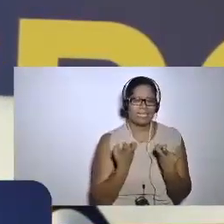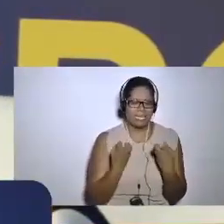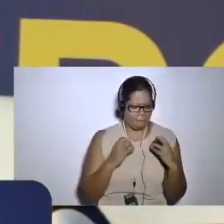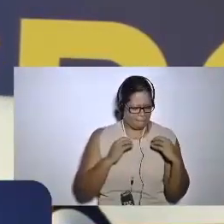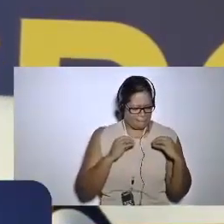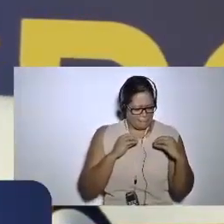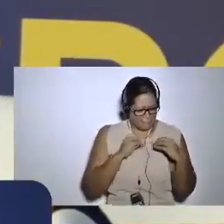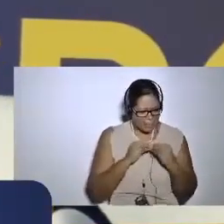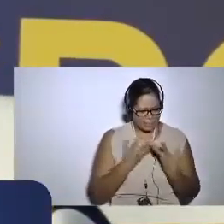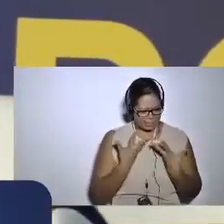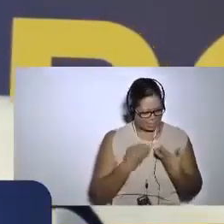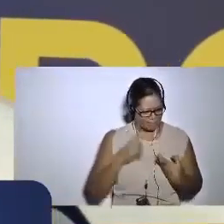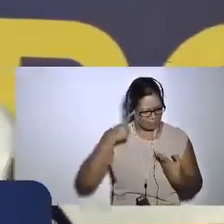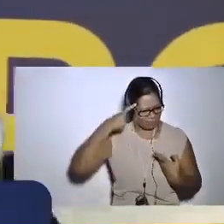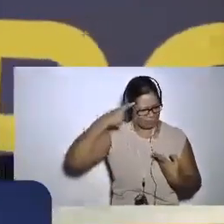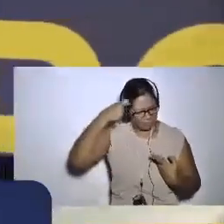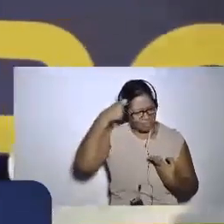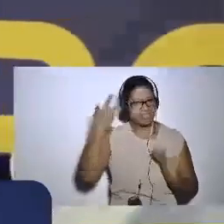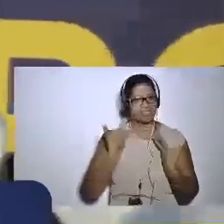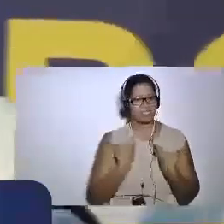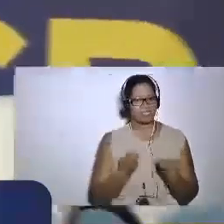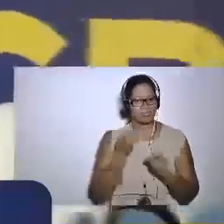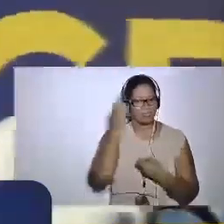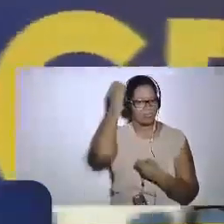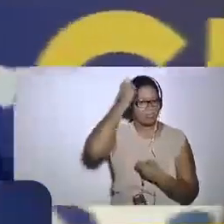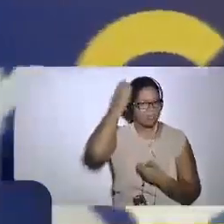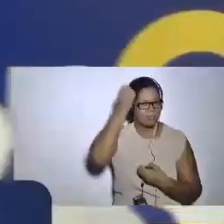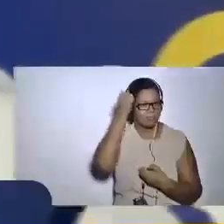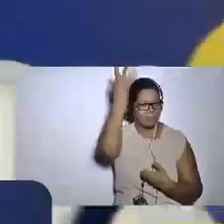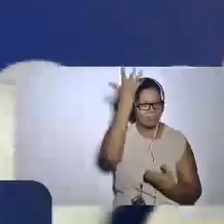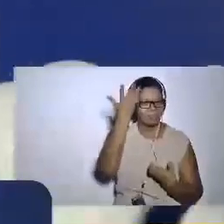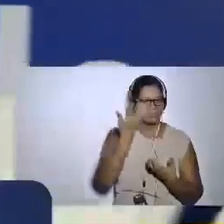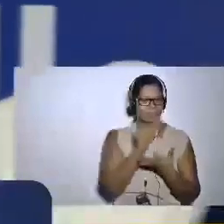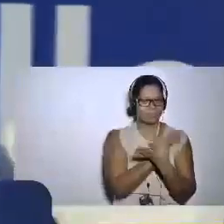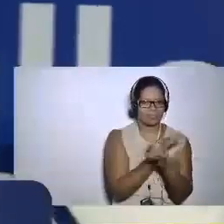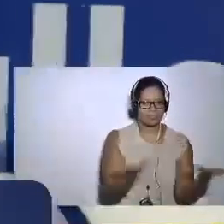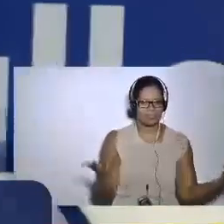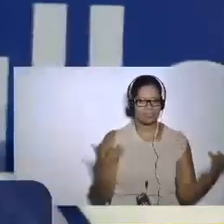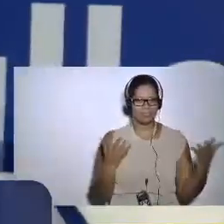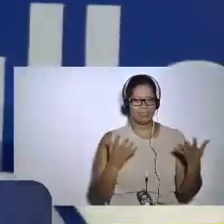queremos arriesgar en innovación.